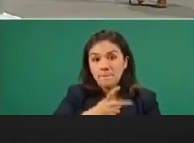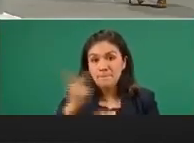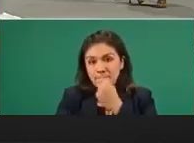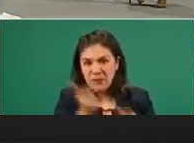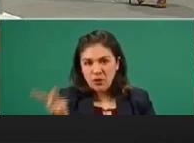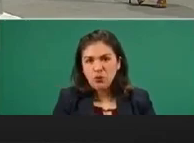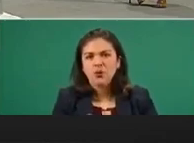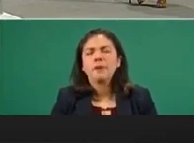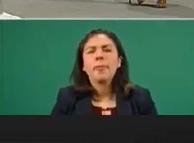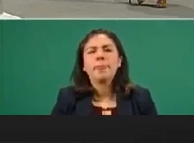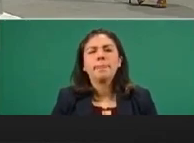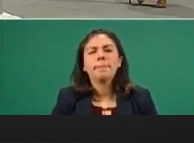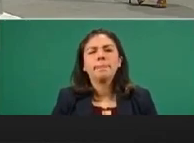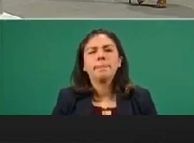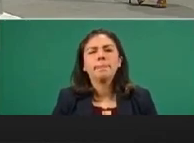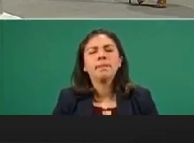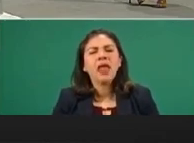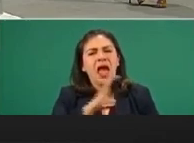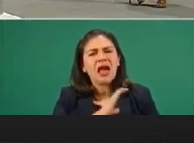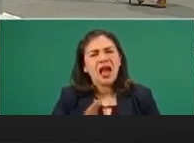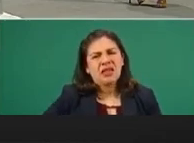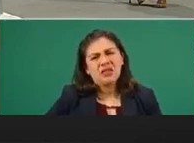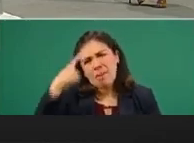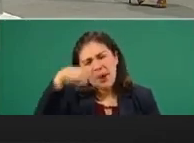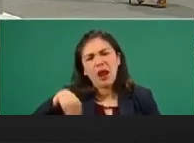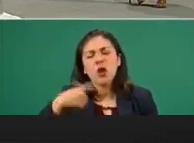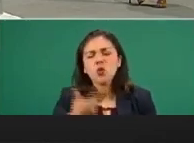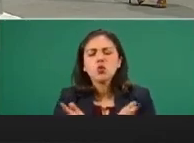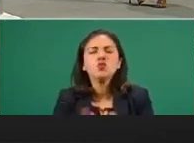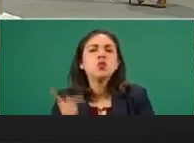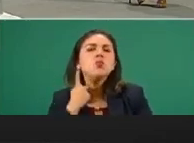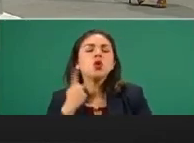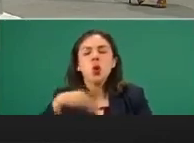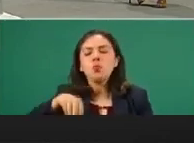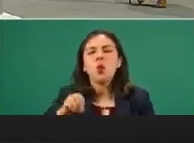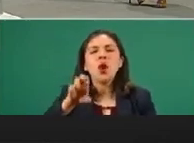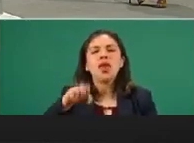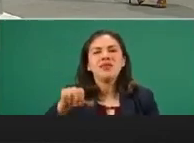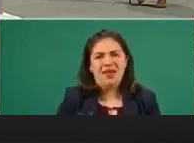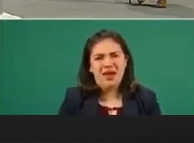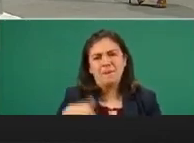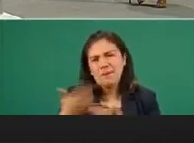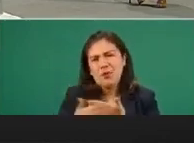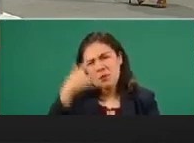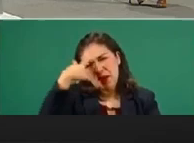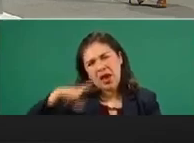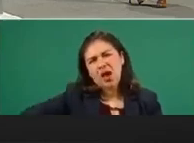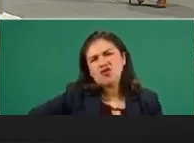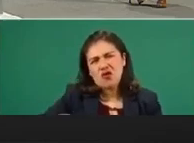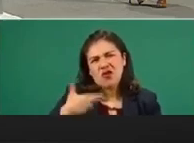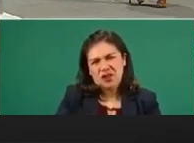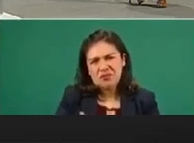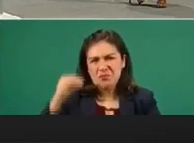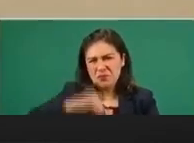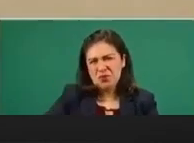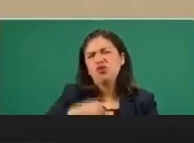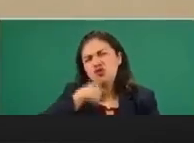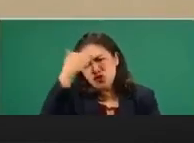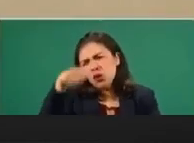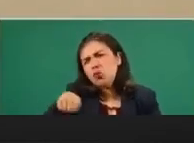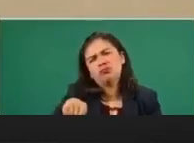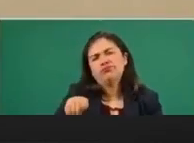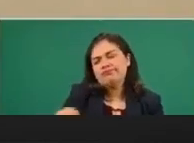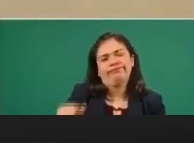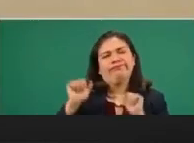Una avalancha de impugnaciones sobre las candidaturas en Morena. Yo sé que usted no habla sobre las candidaturas para las gubernaturas en Morena. Yo sé que usted mantiene alejado el